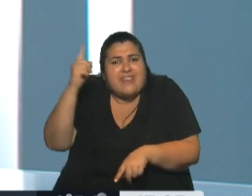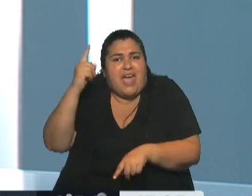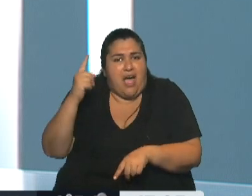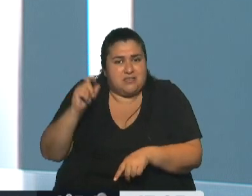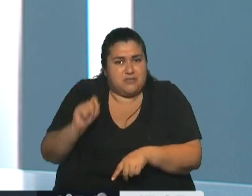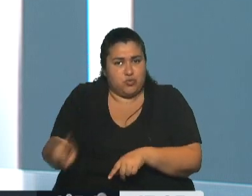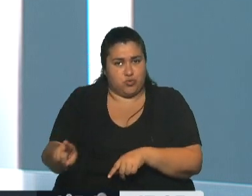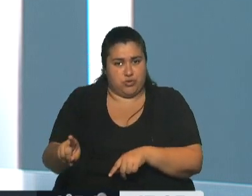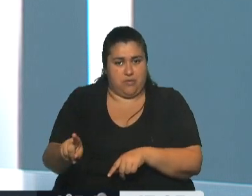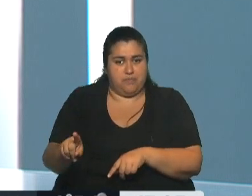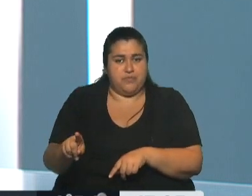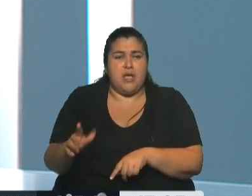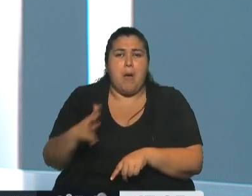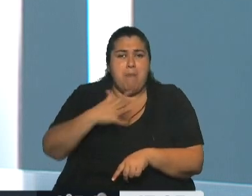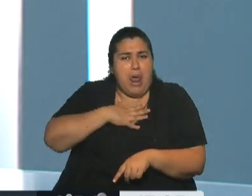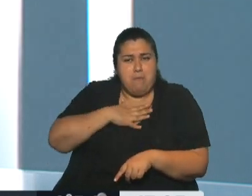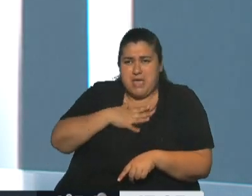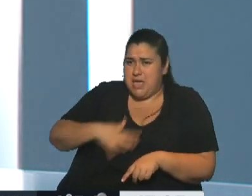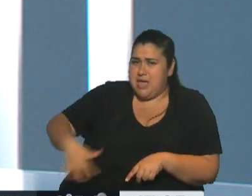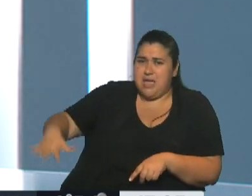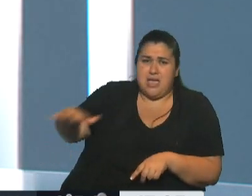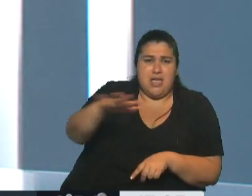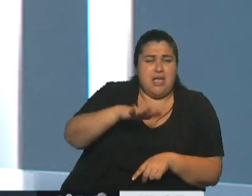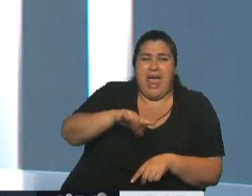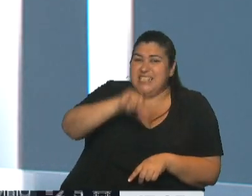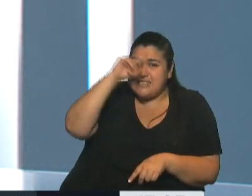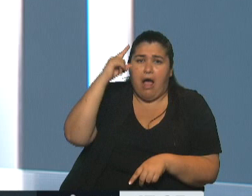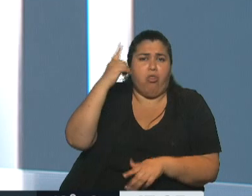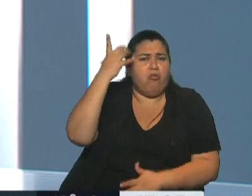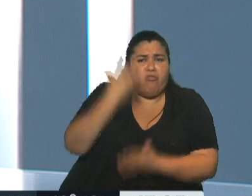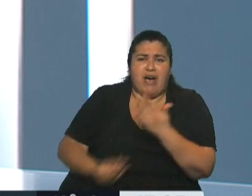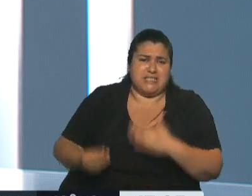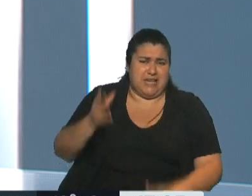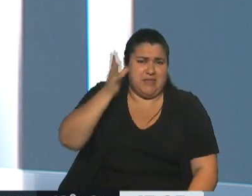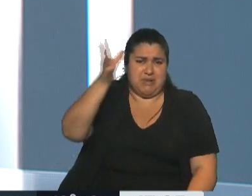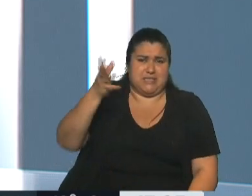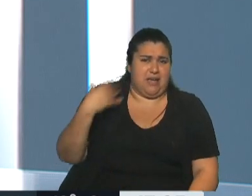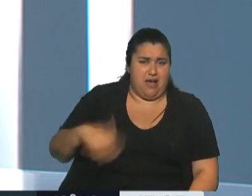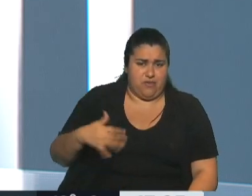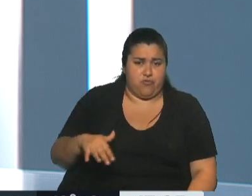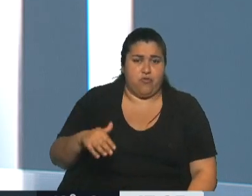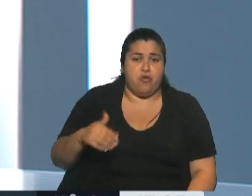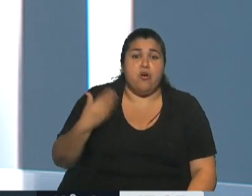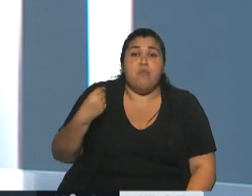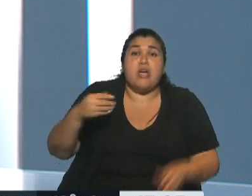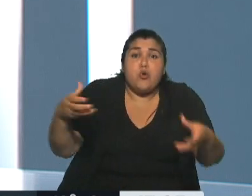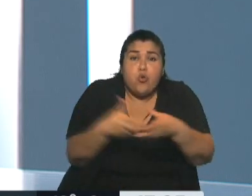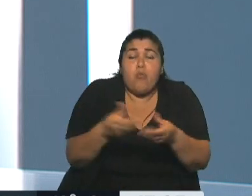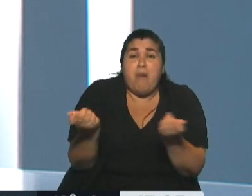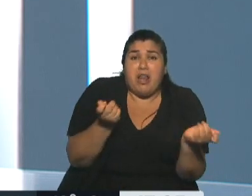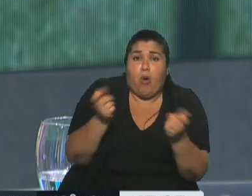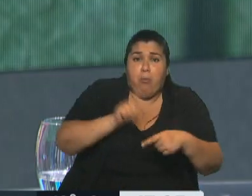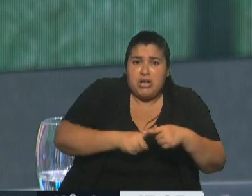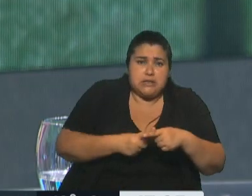sensación de que hay una falla muy fuerte del Estado. Que la propia clase política que ha dirigido el Estado no puede ni garantizar